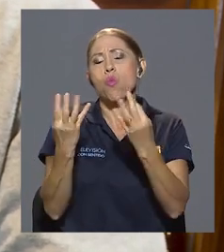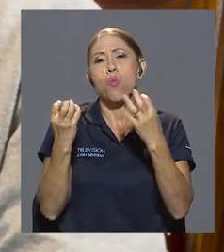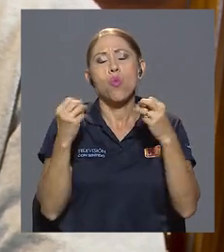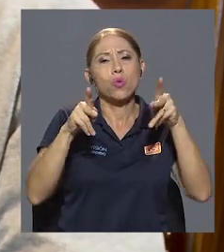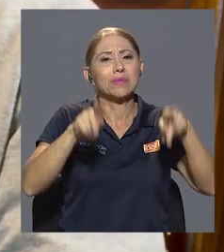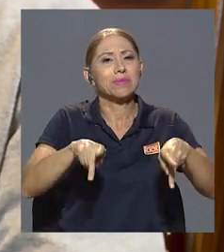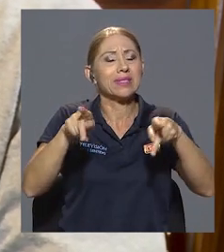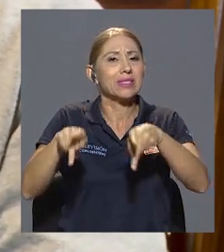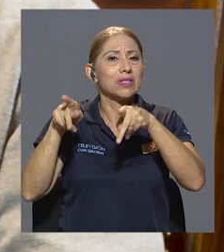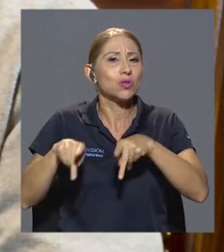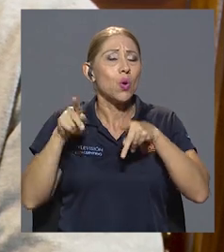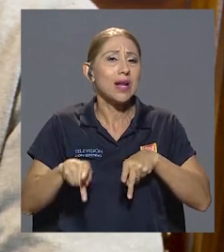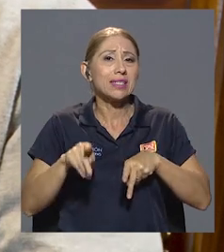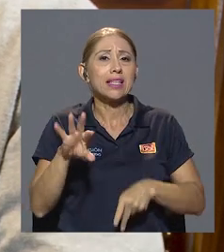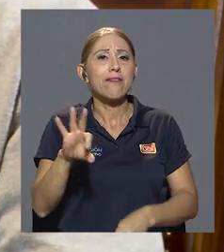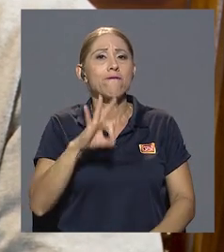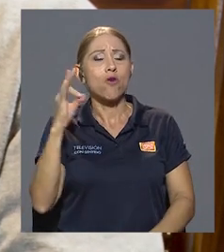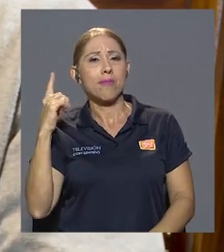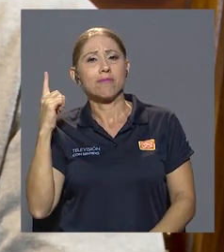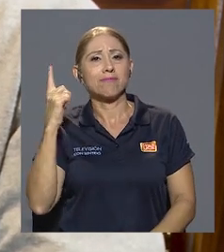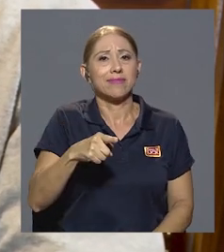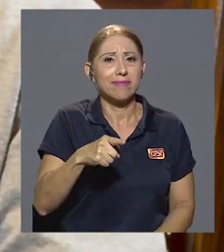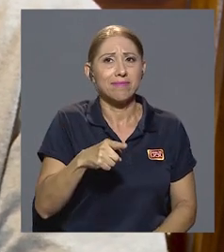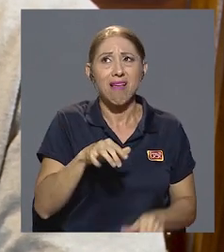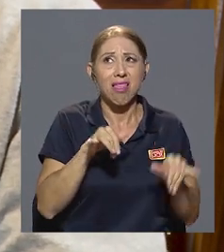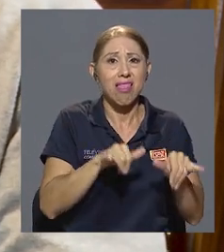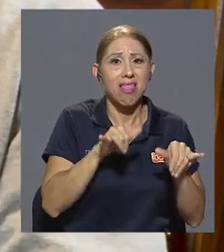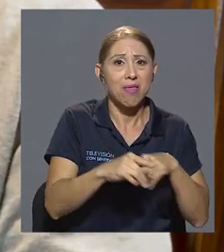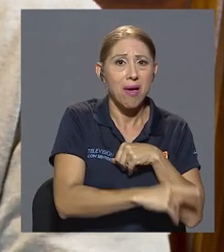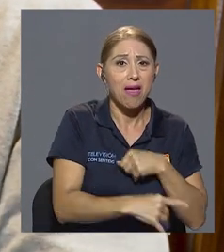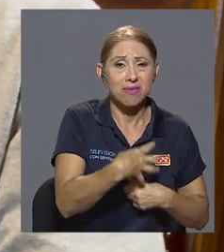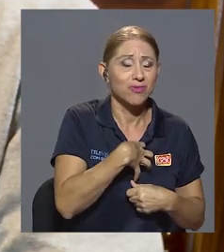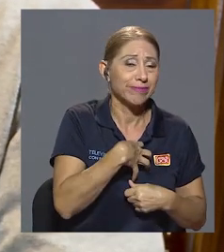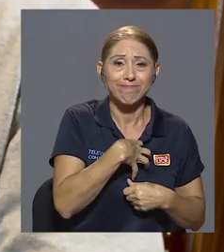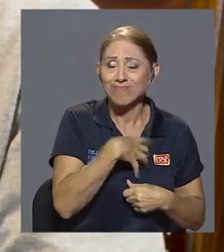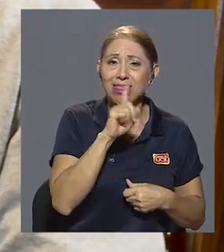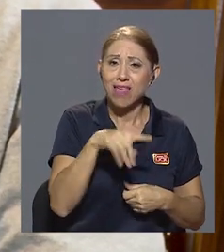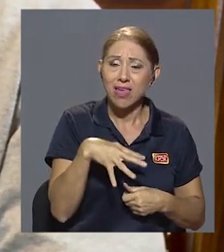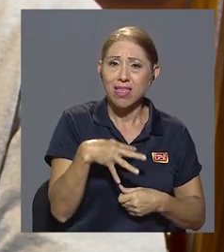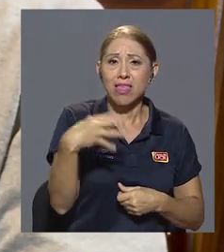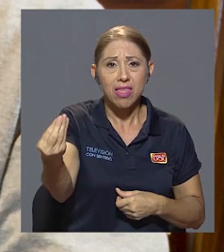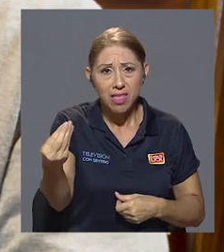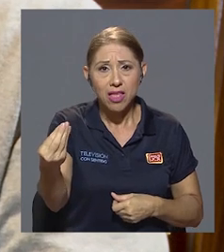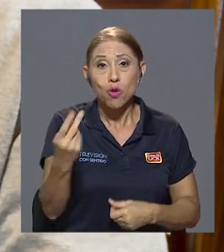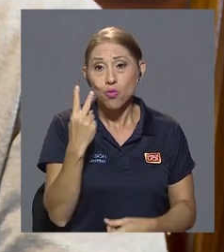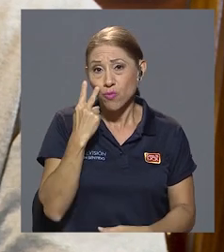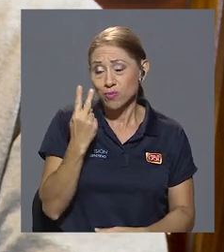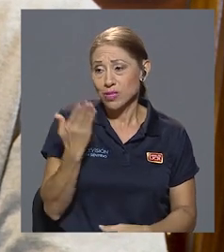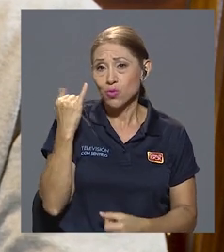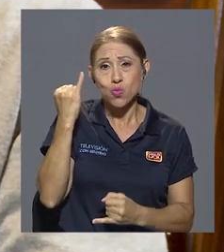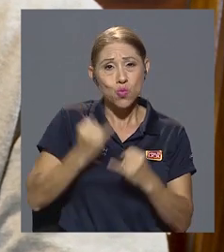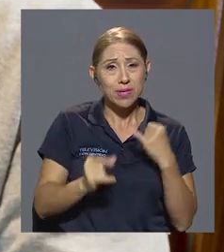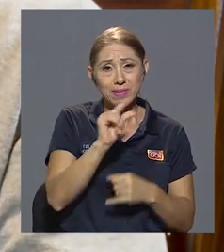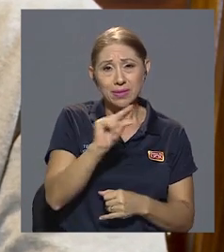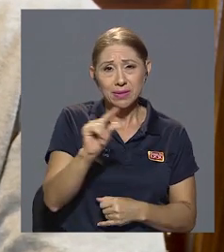a dejar de manera forzada sus países no hemos visto en las últimas semanas de